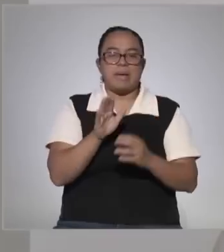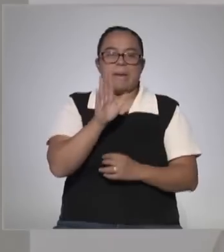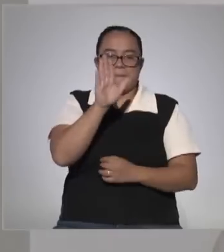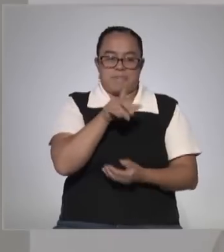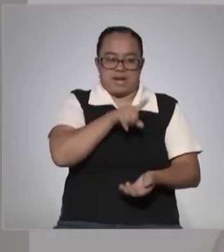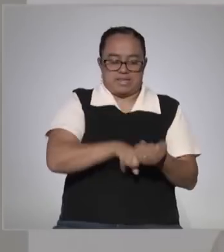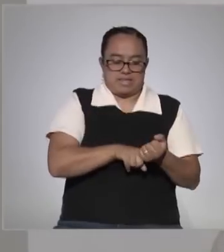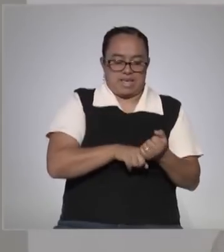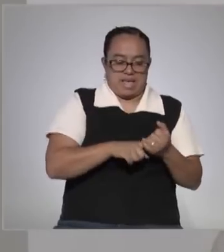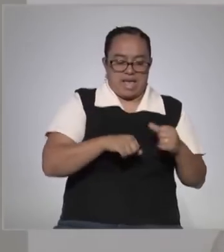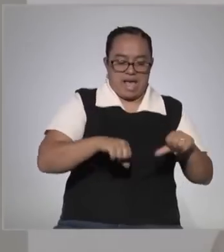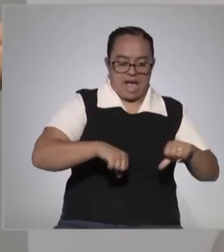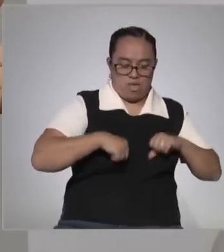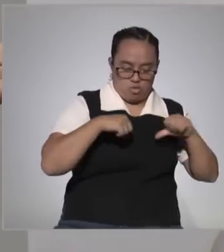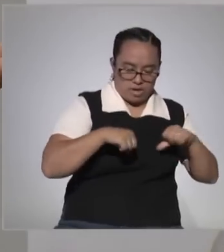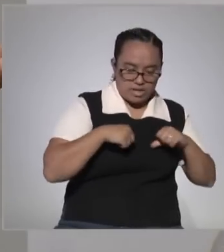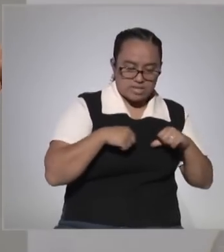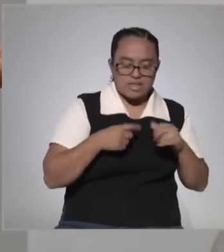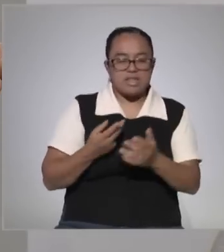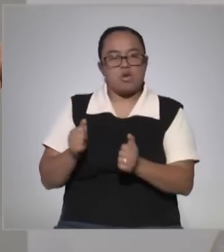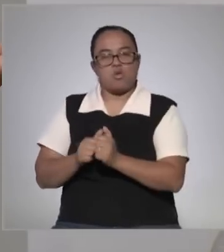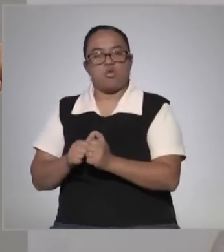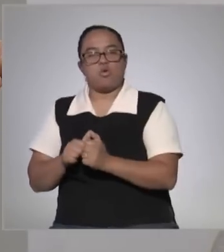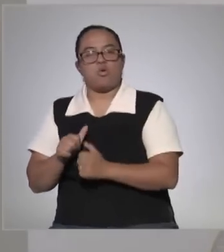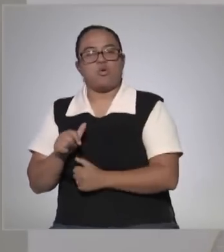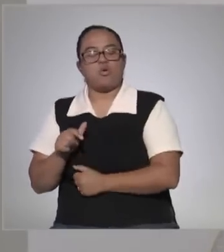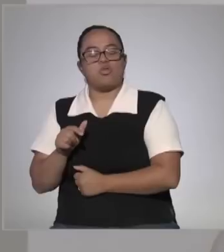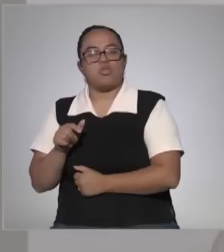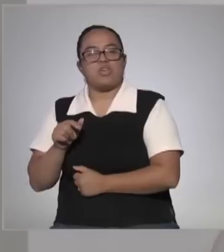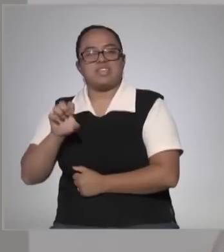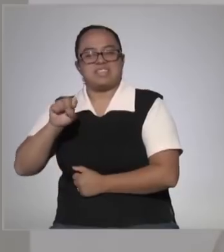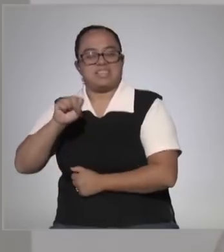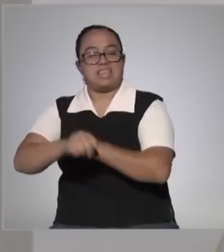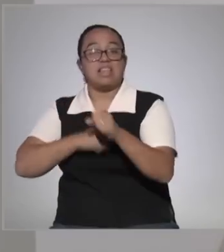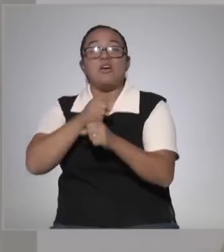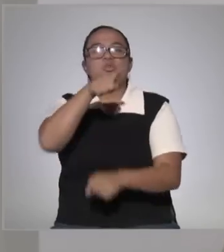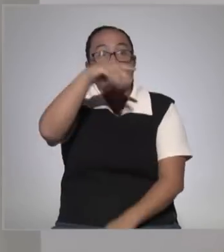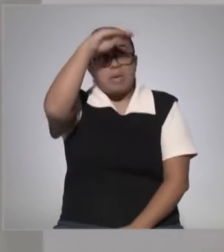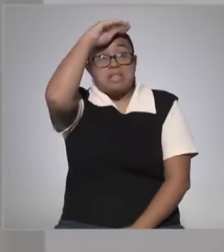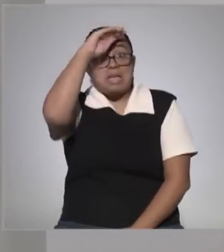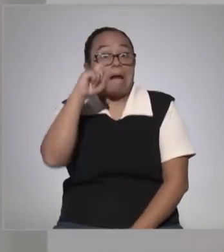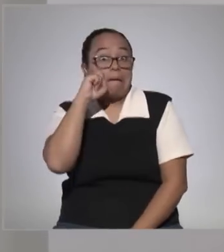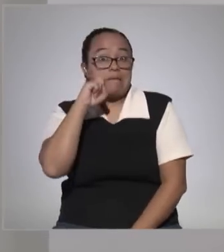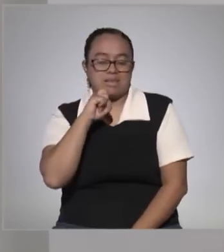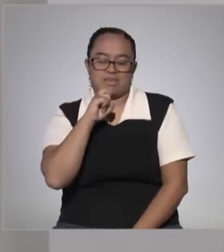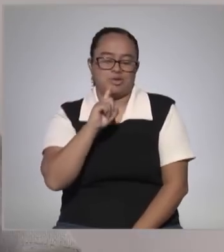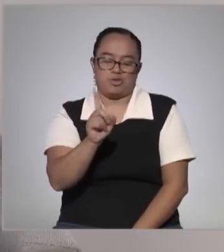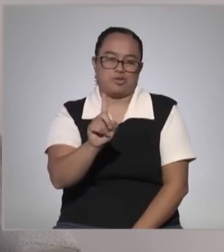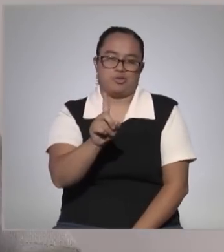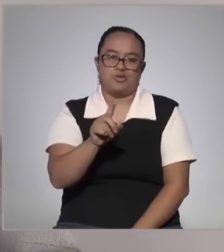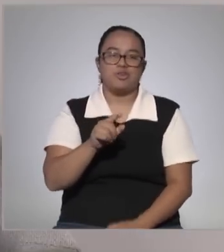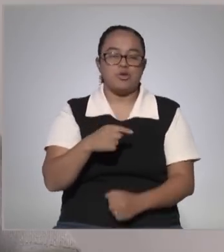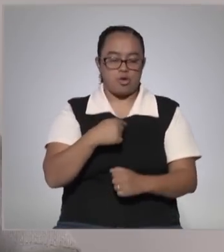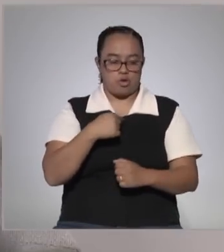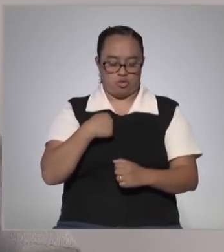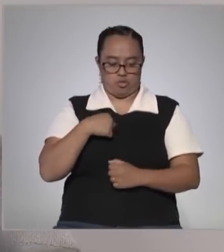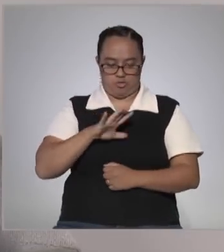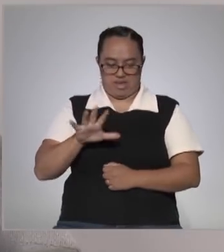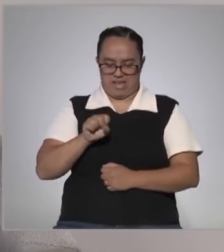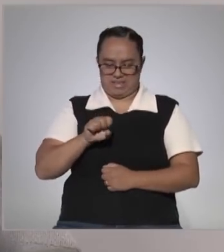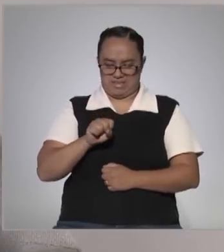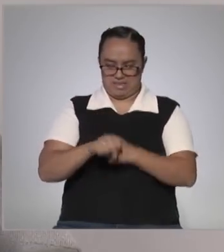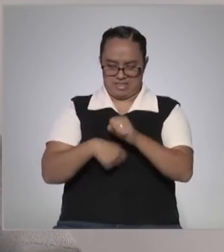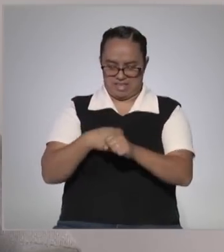adolescentes, pero que llegan a los 60, nada tiene que ver con el sexo. Y cuando tienes este concepto de seguir creciendo